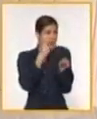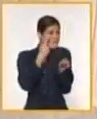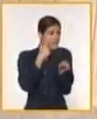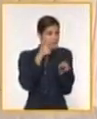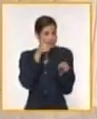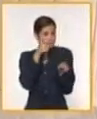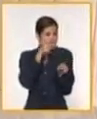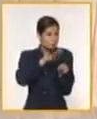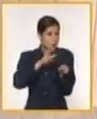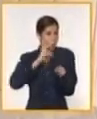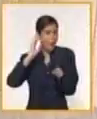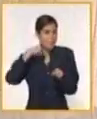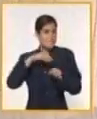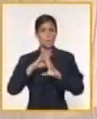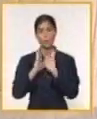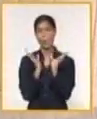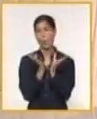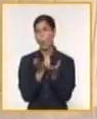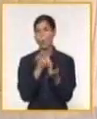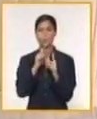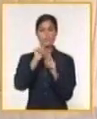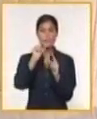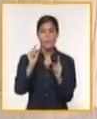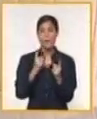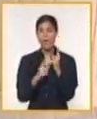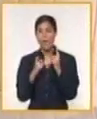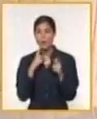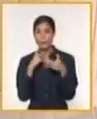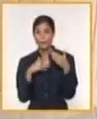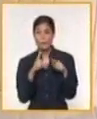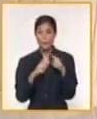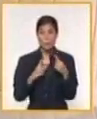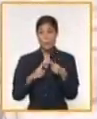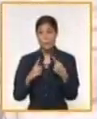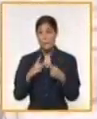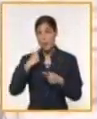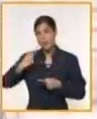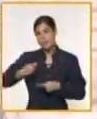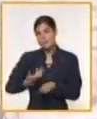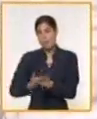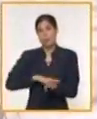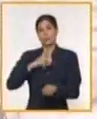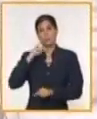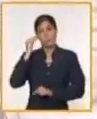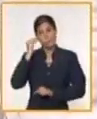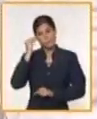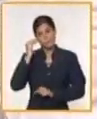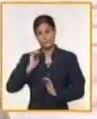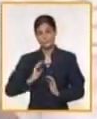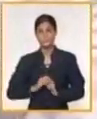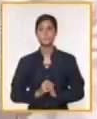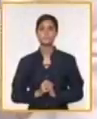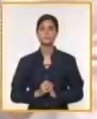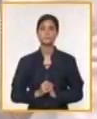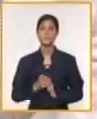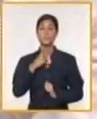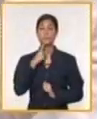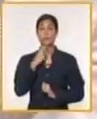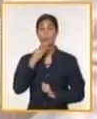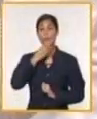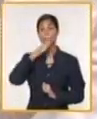situación inédita, porque está la posibilidad. Cuando uno va al debate popular, porque bueno, sabemos que los